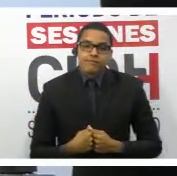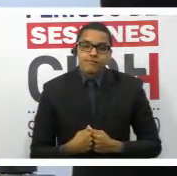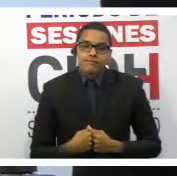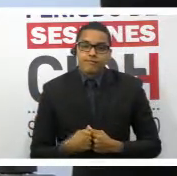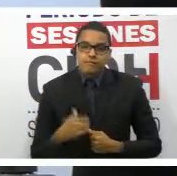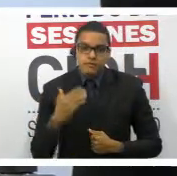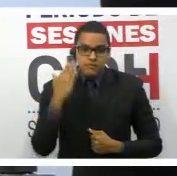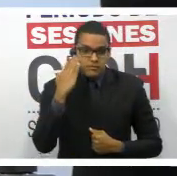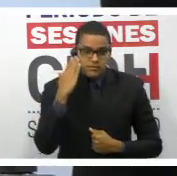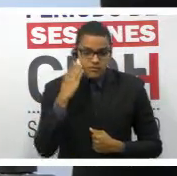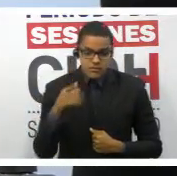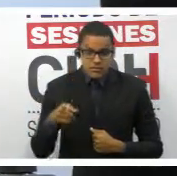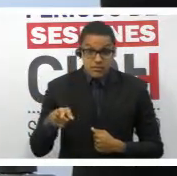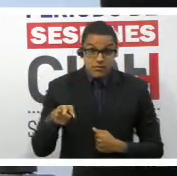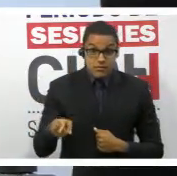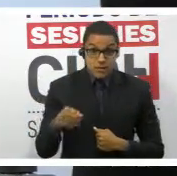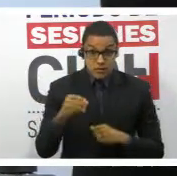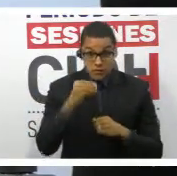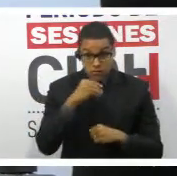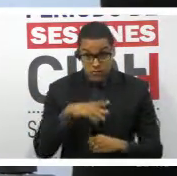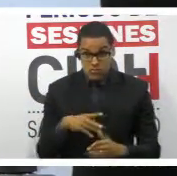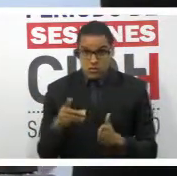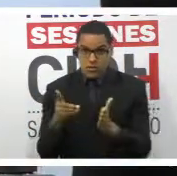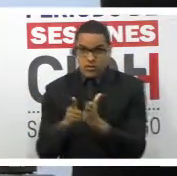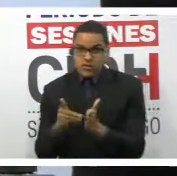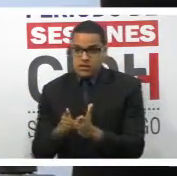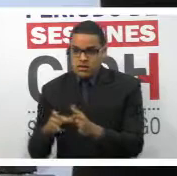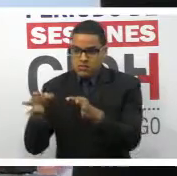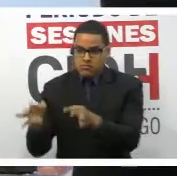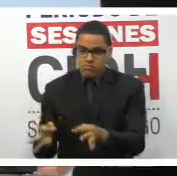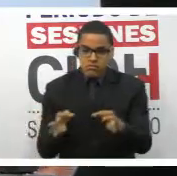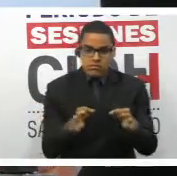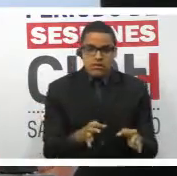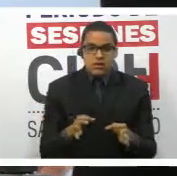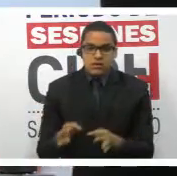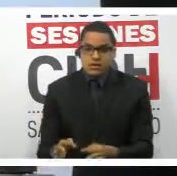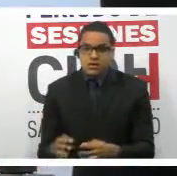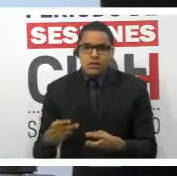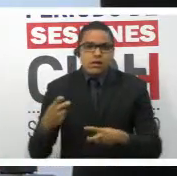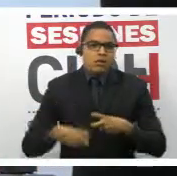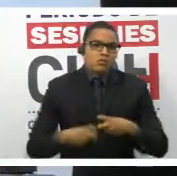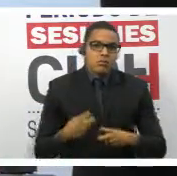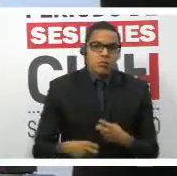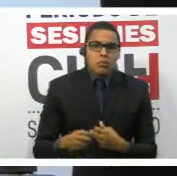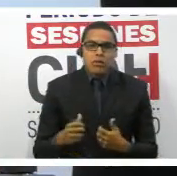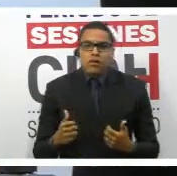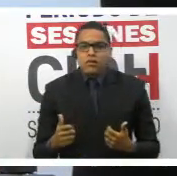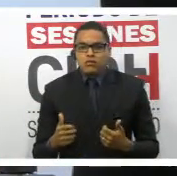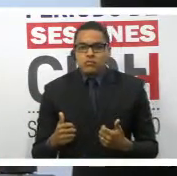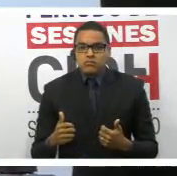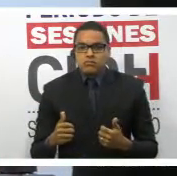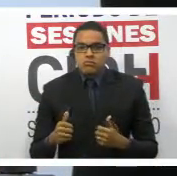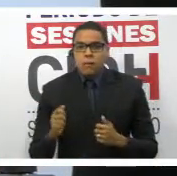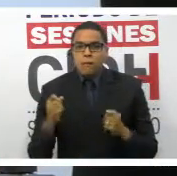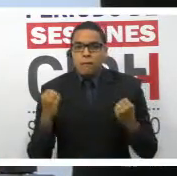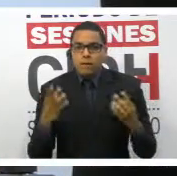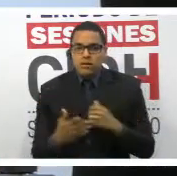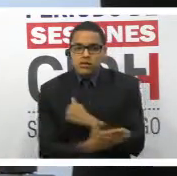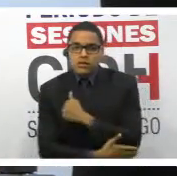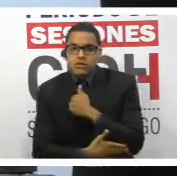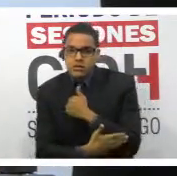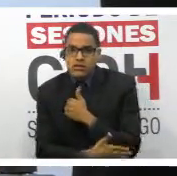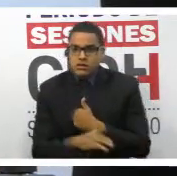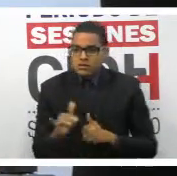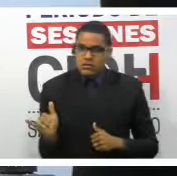derecho a tomar decisiones es un tema fundamental que afecta a todos los derechos incluyendo el tema de derechos sexuales y reproductivos en algún